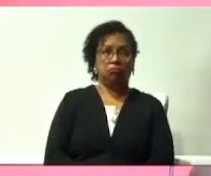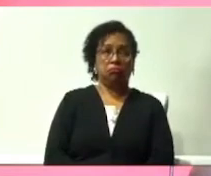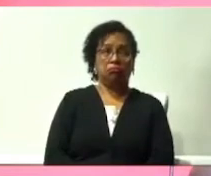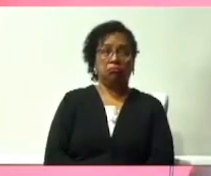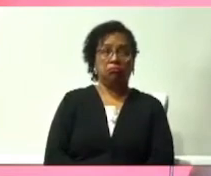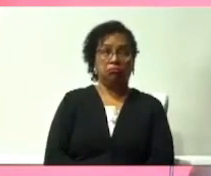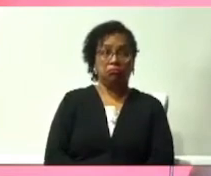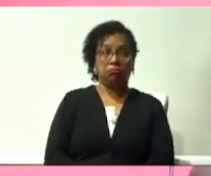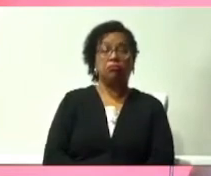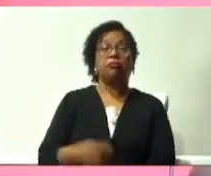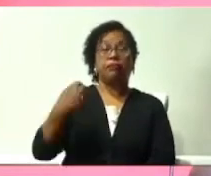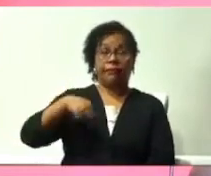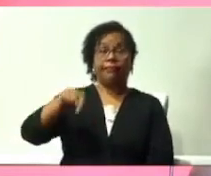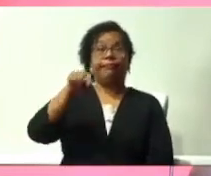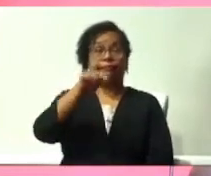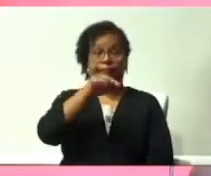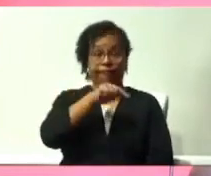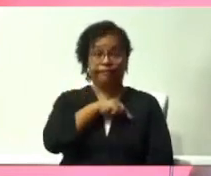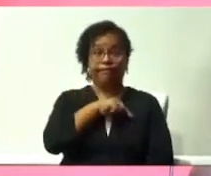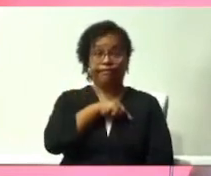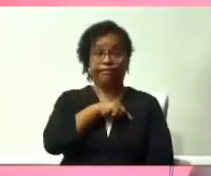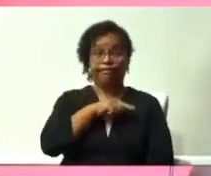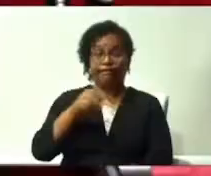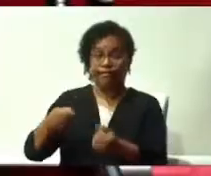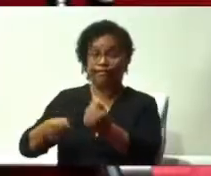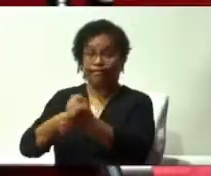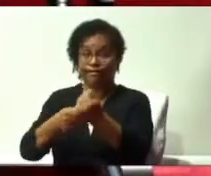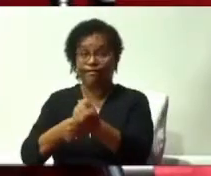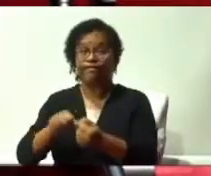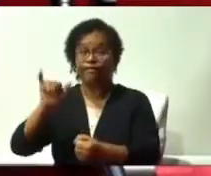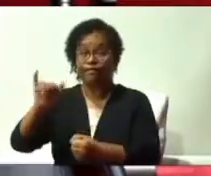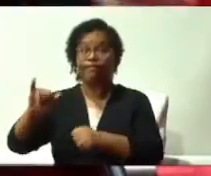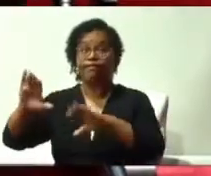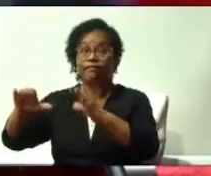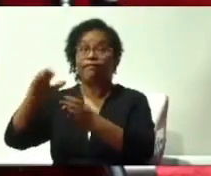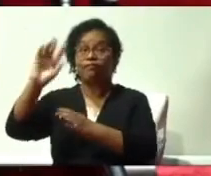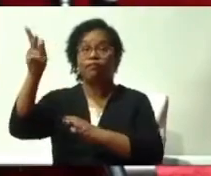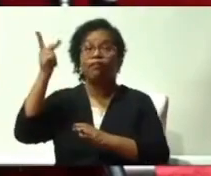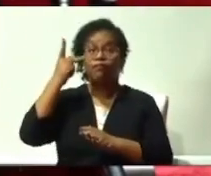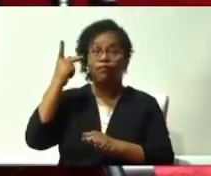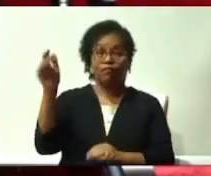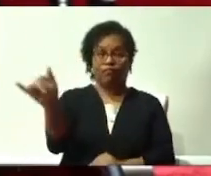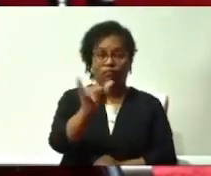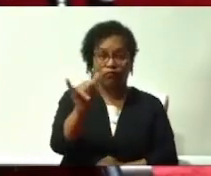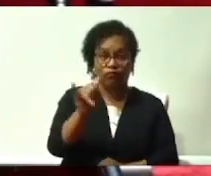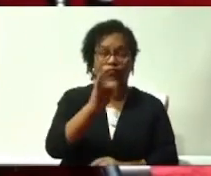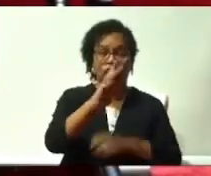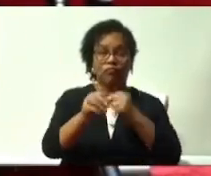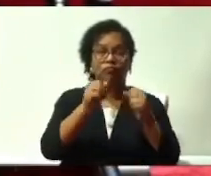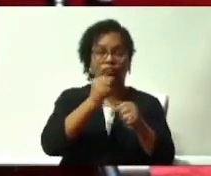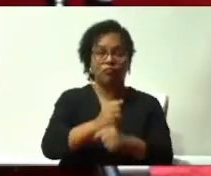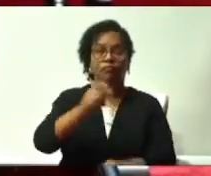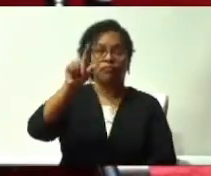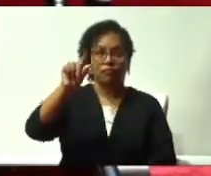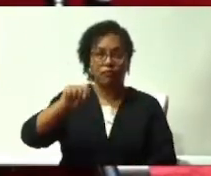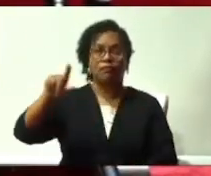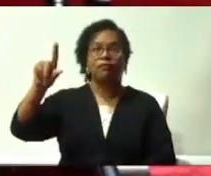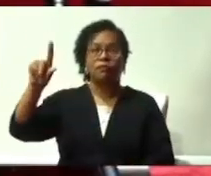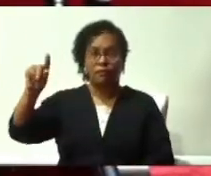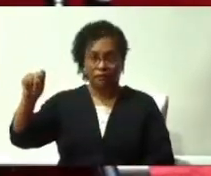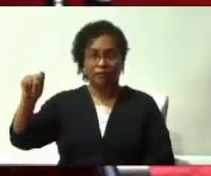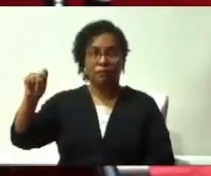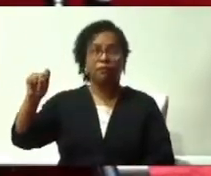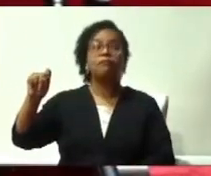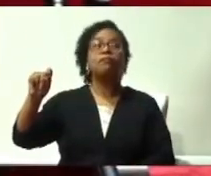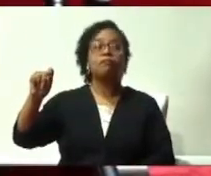nos fuimos con la oposición y no nos dieron chelito. Y en el 2020 pasó lo mismo, que dejamos